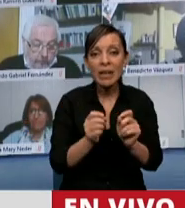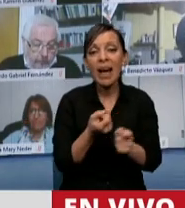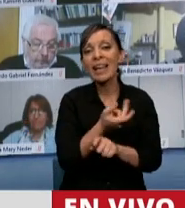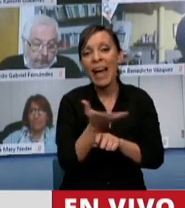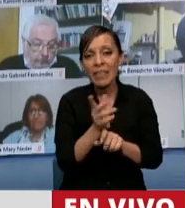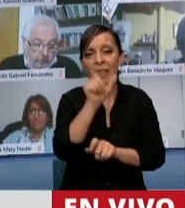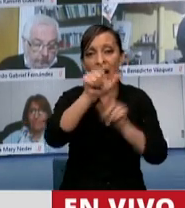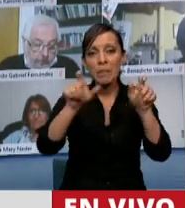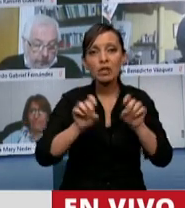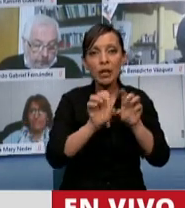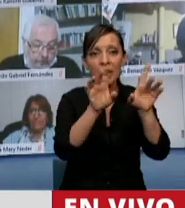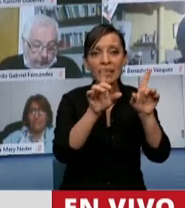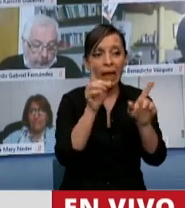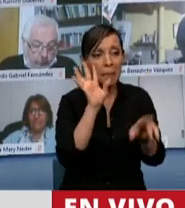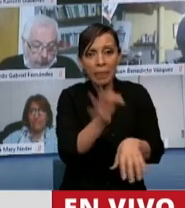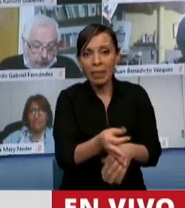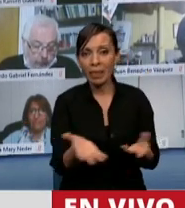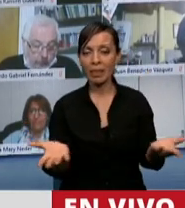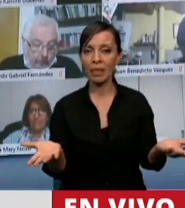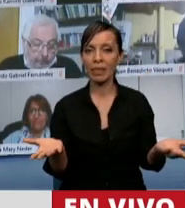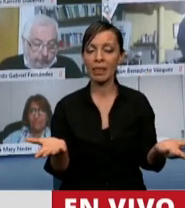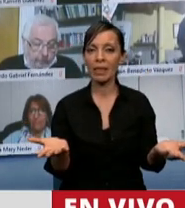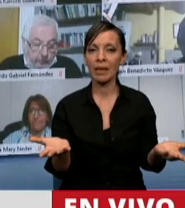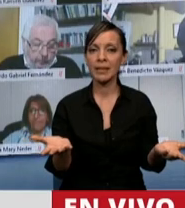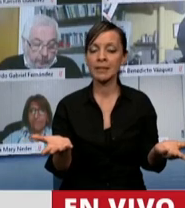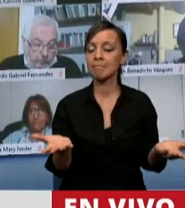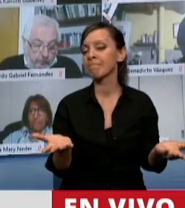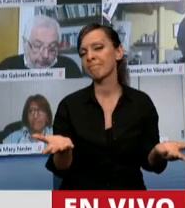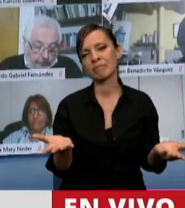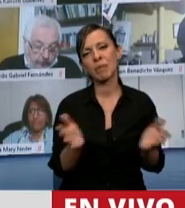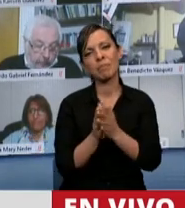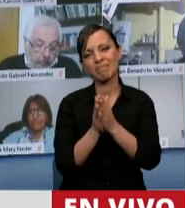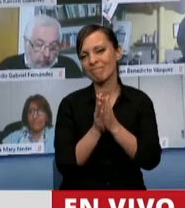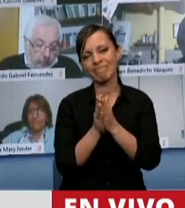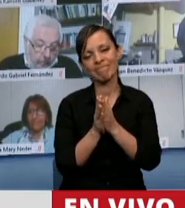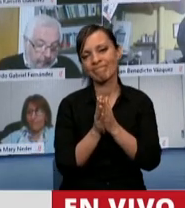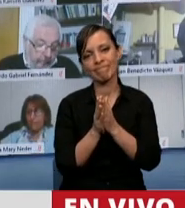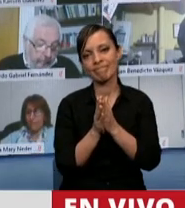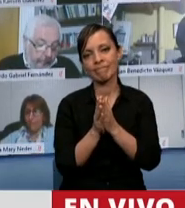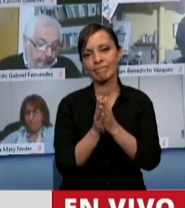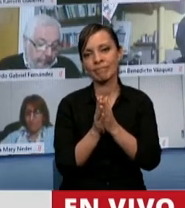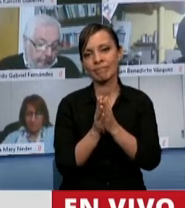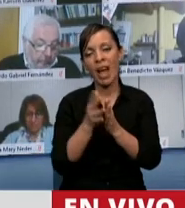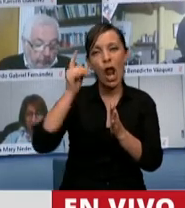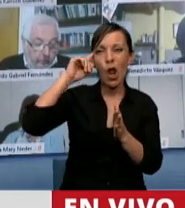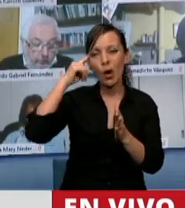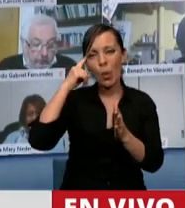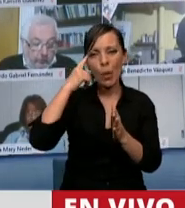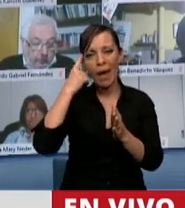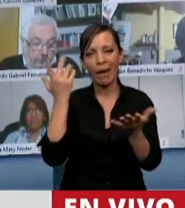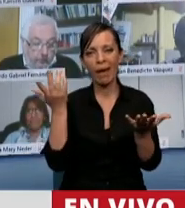así por lo tanto no comentamos locuras